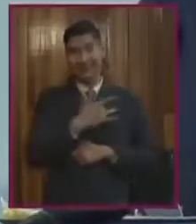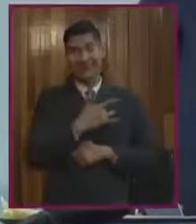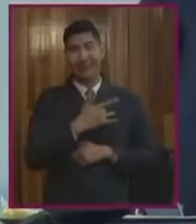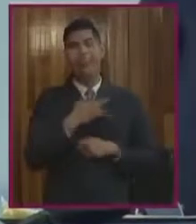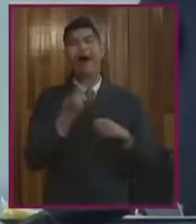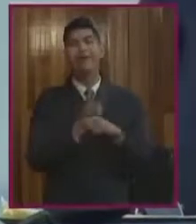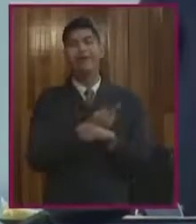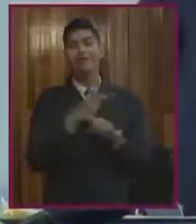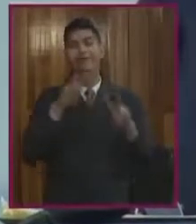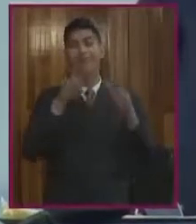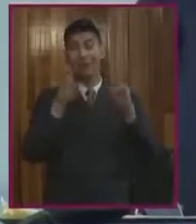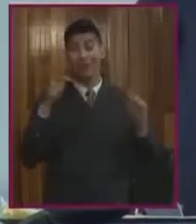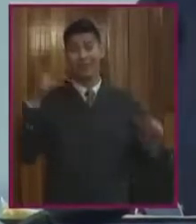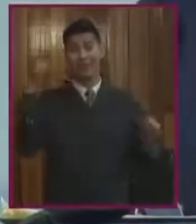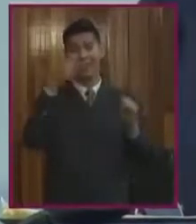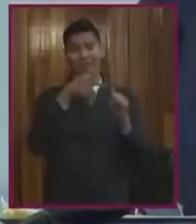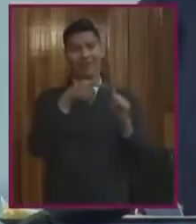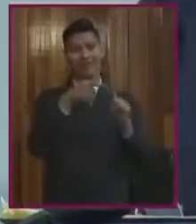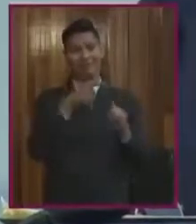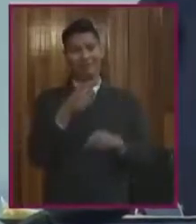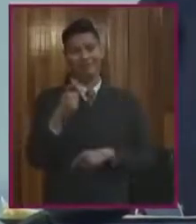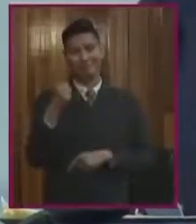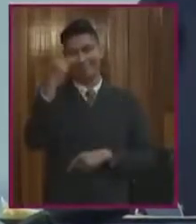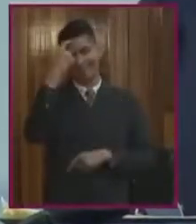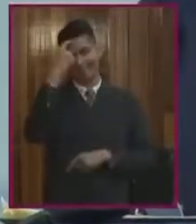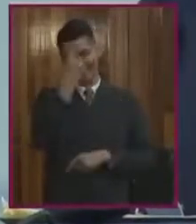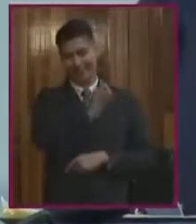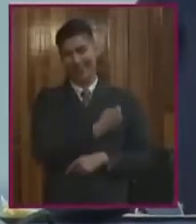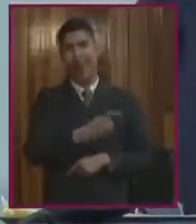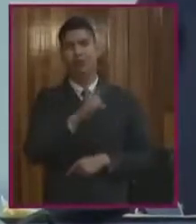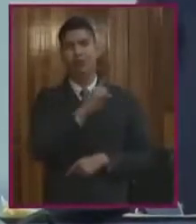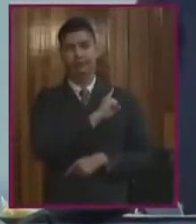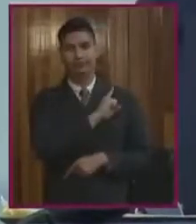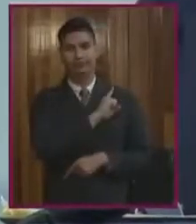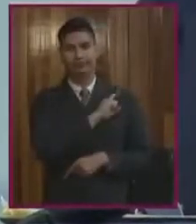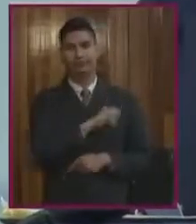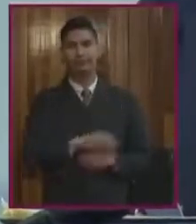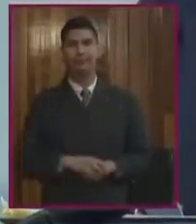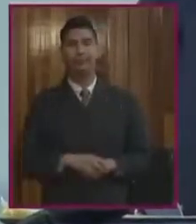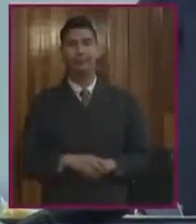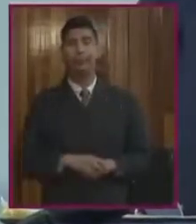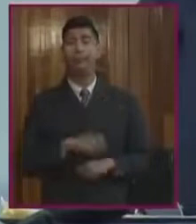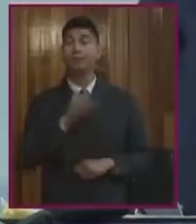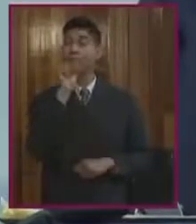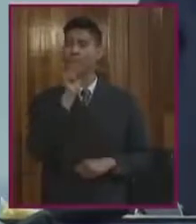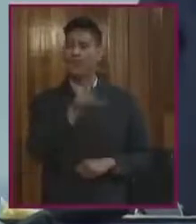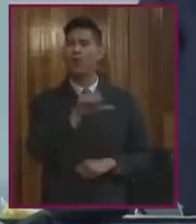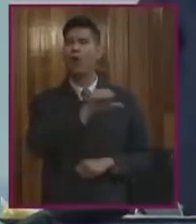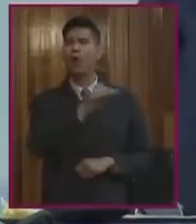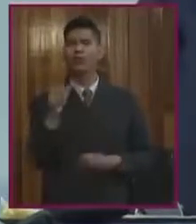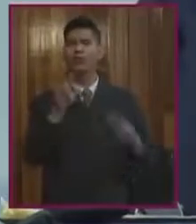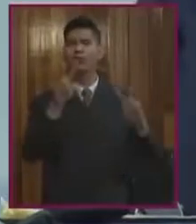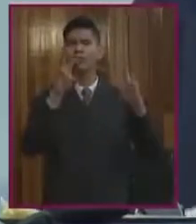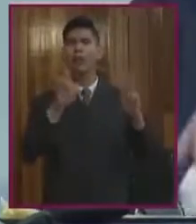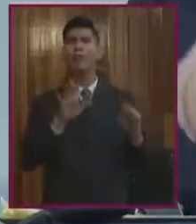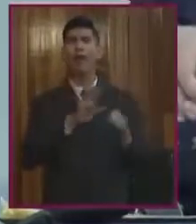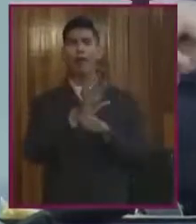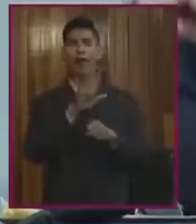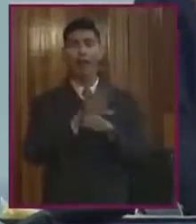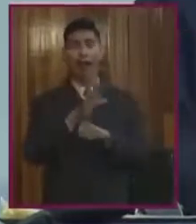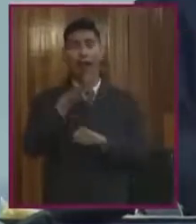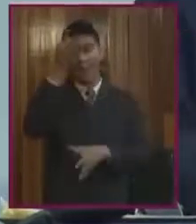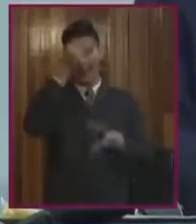aula. Se habla de reforzar las capacidades de aprender a aprender. Hay expresión escrita y verbal,